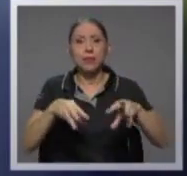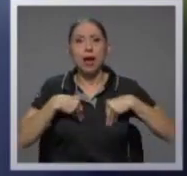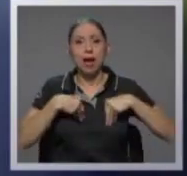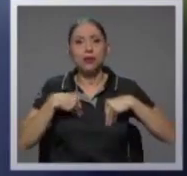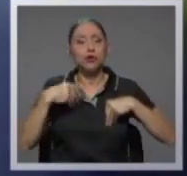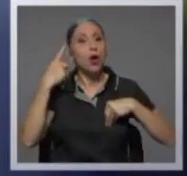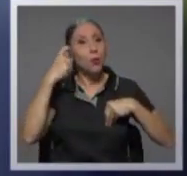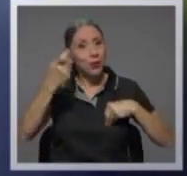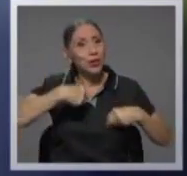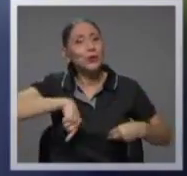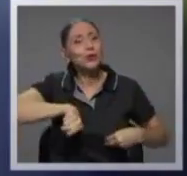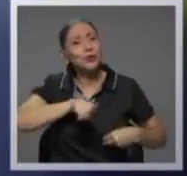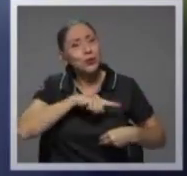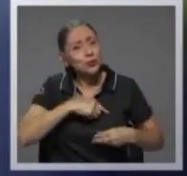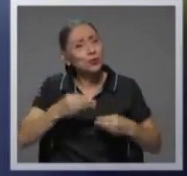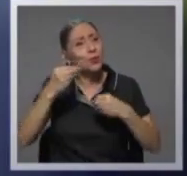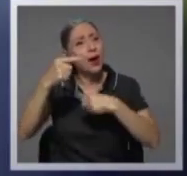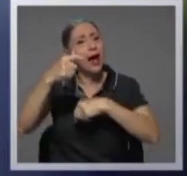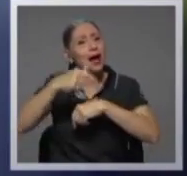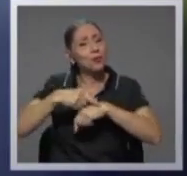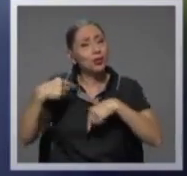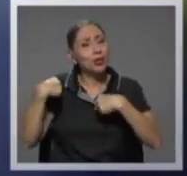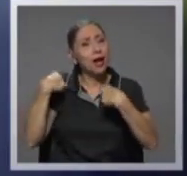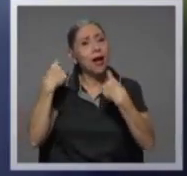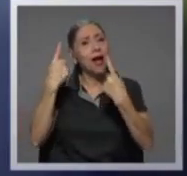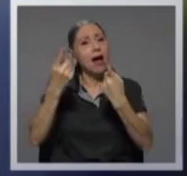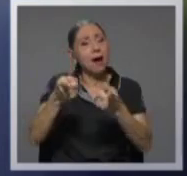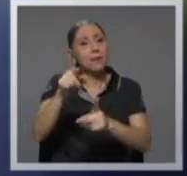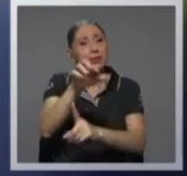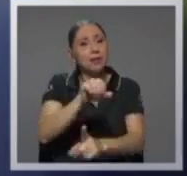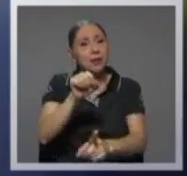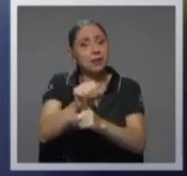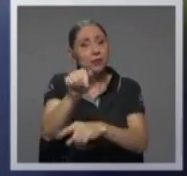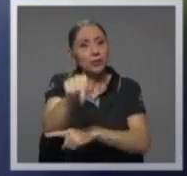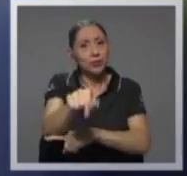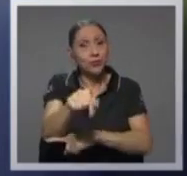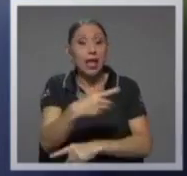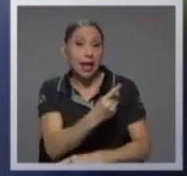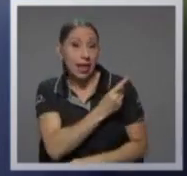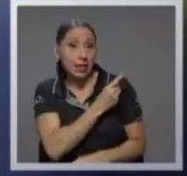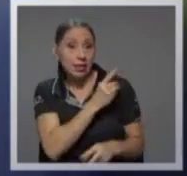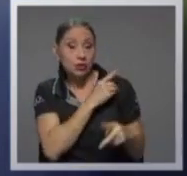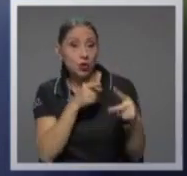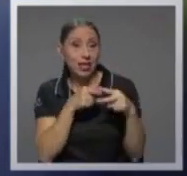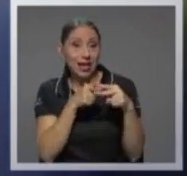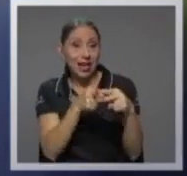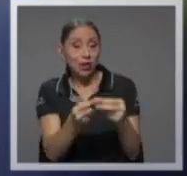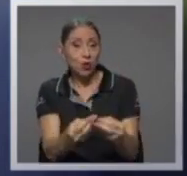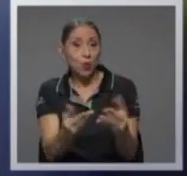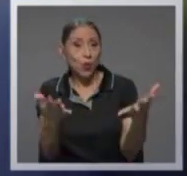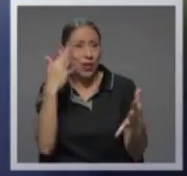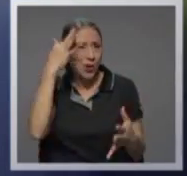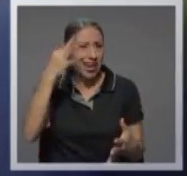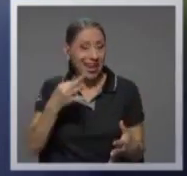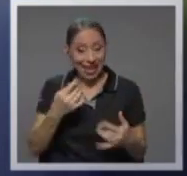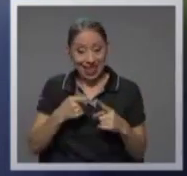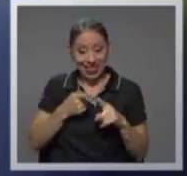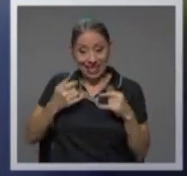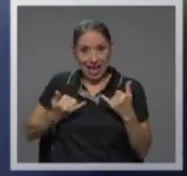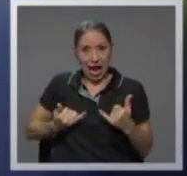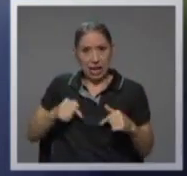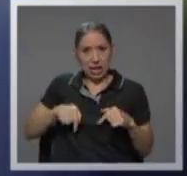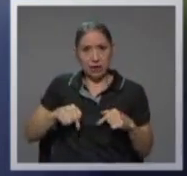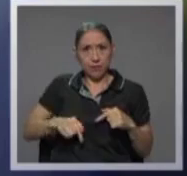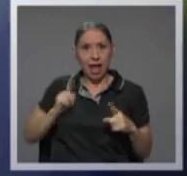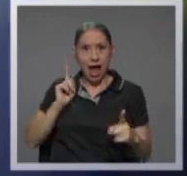bastante tiempo bajo este escenario. De hecho, la Dirección de Crédito Público estima que de aquí al 2030